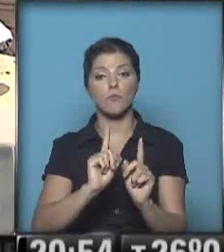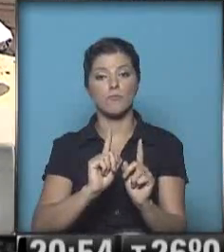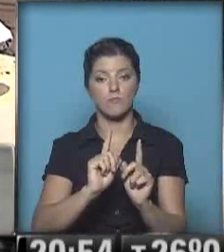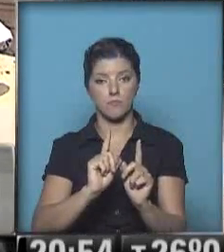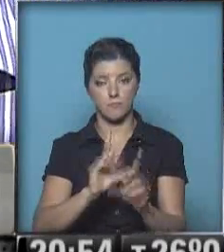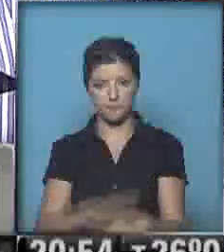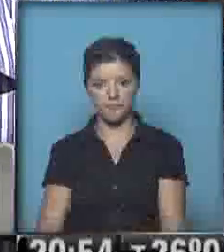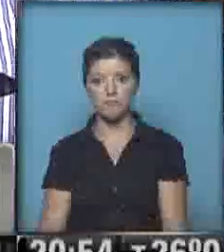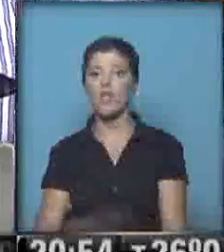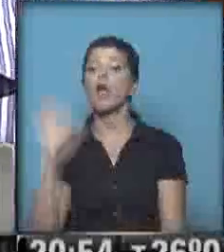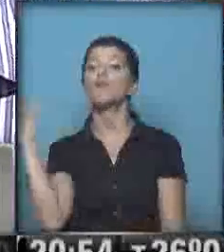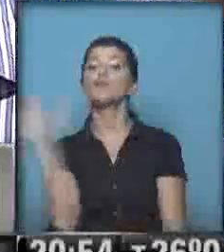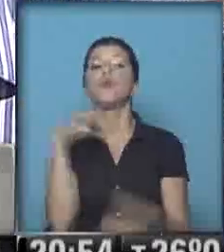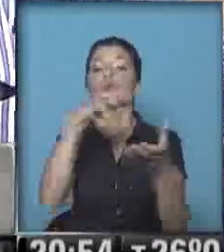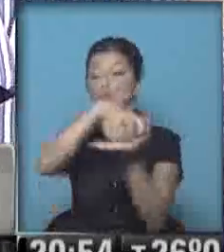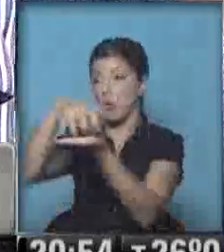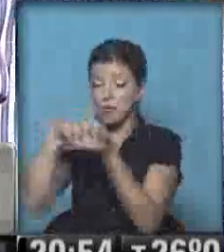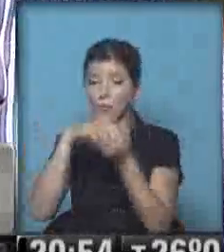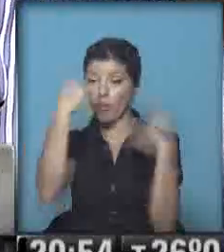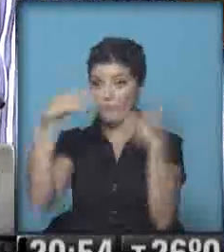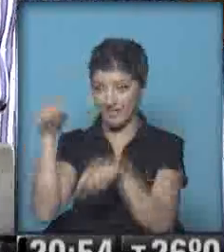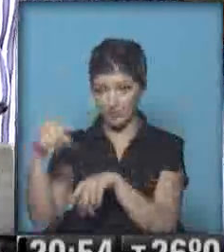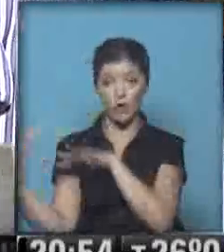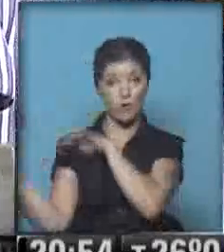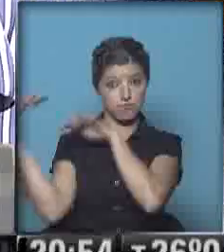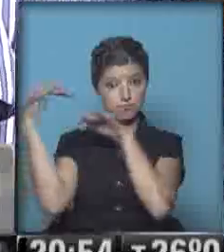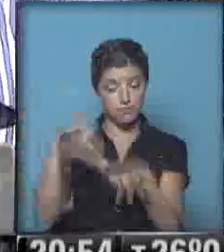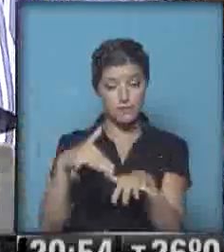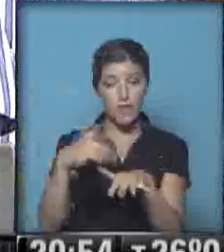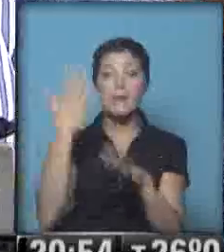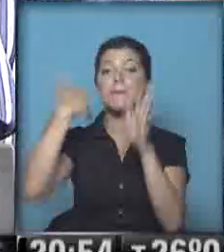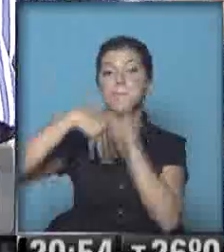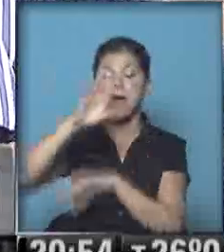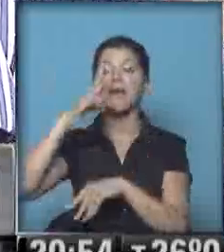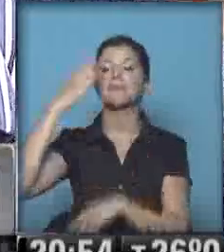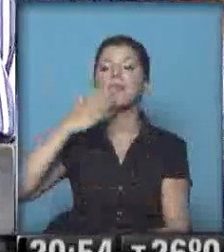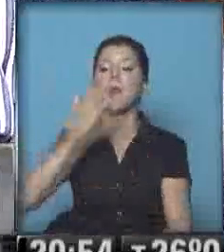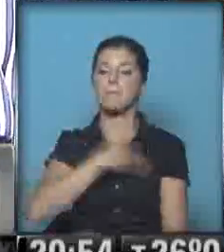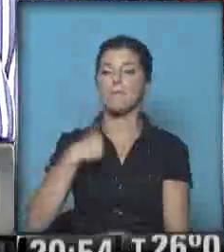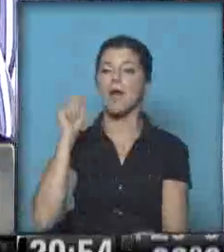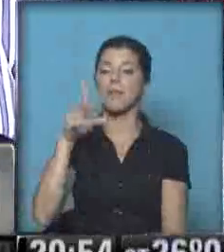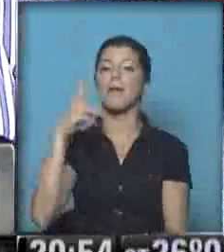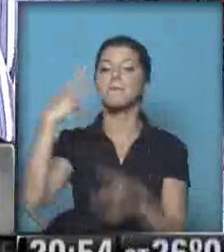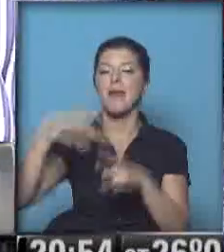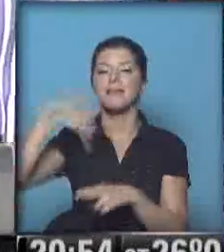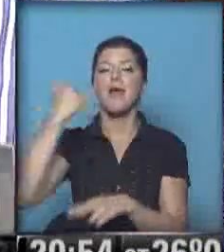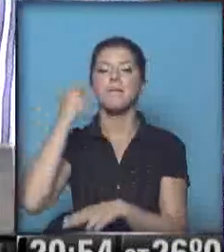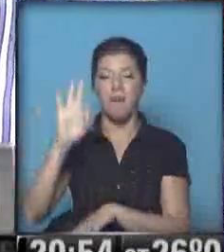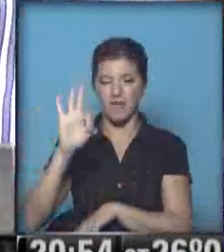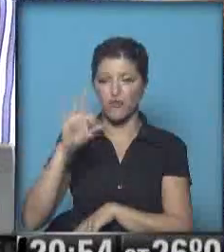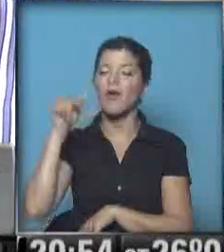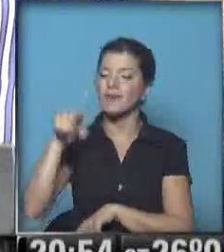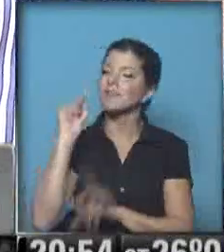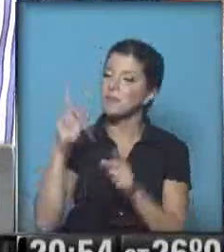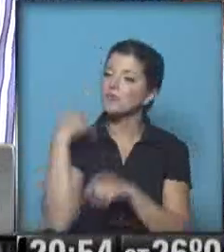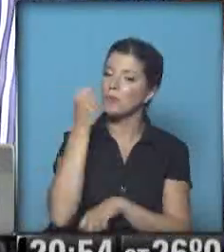los entes estatales que están aquí presentes y fundamentalmente las Madres de Plaza de Mayo, que son, digamos, el puntal también